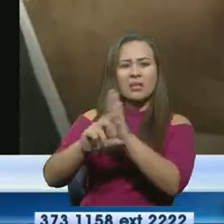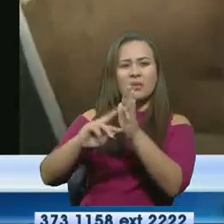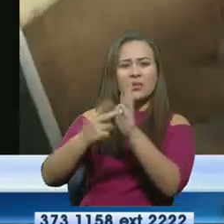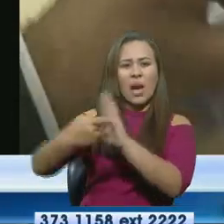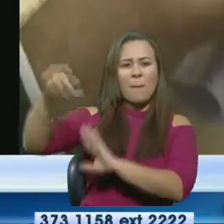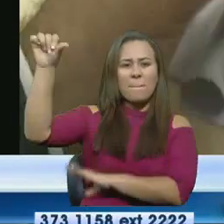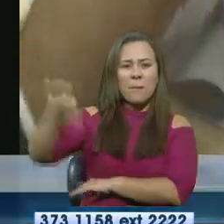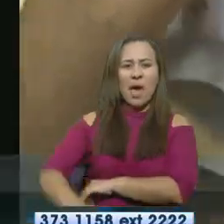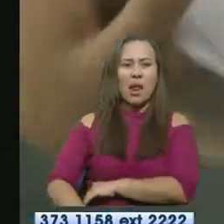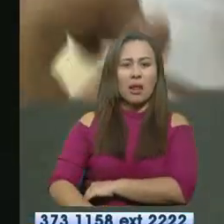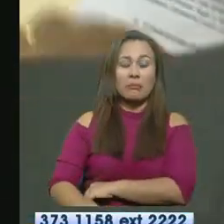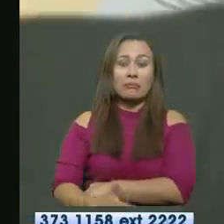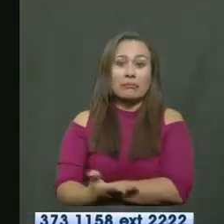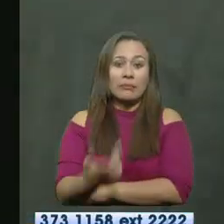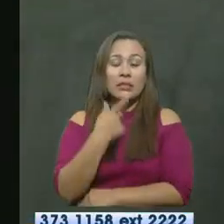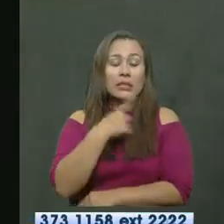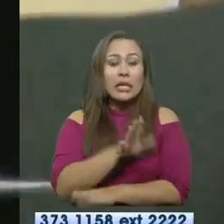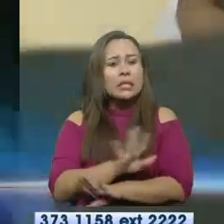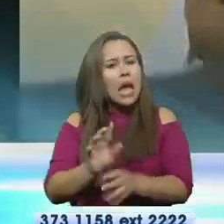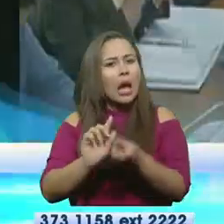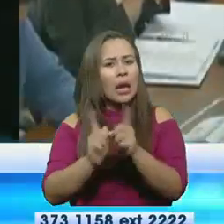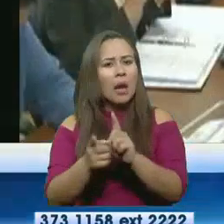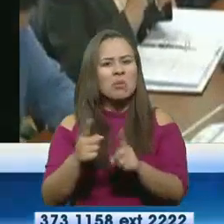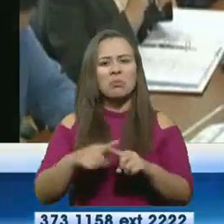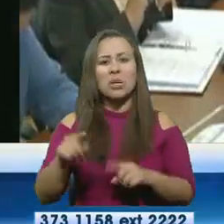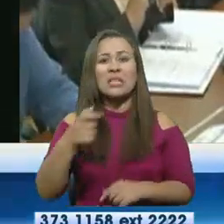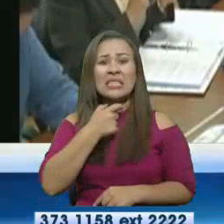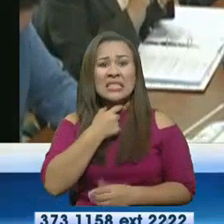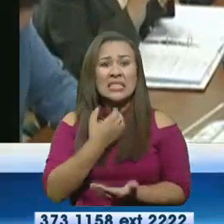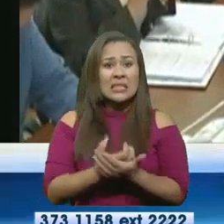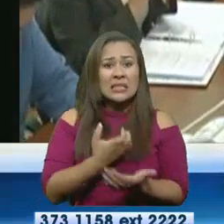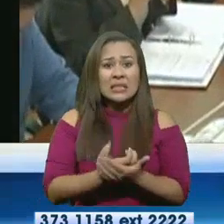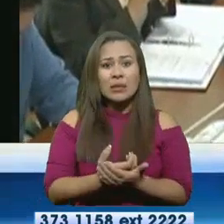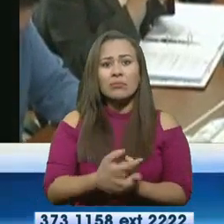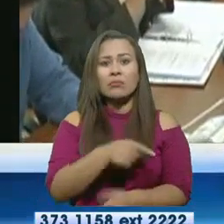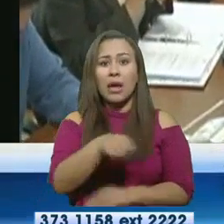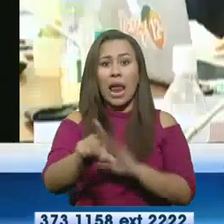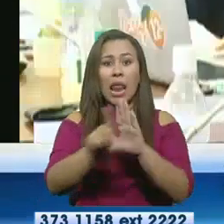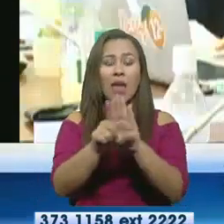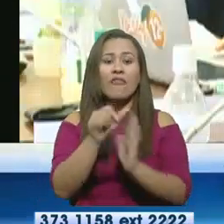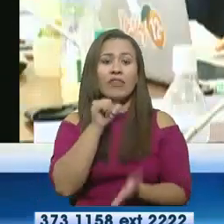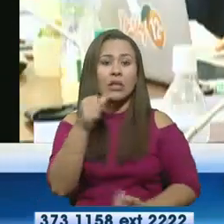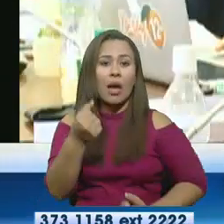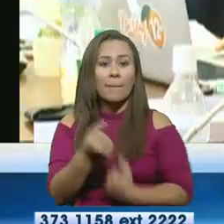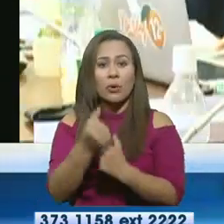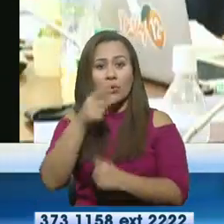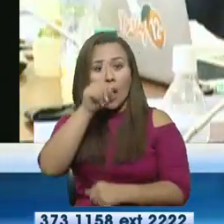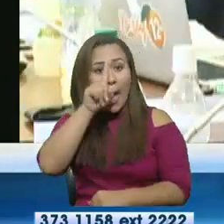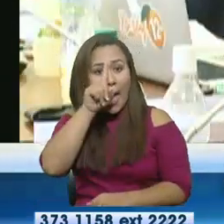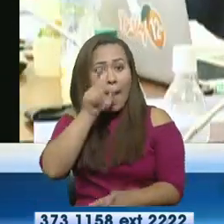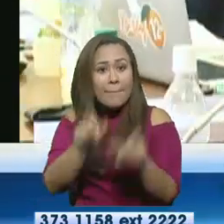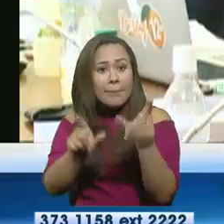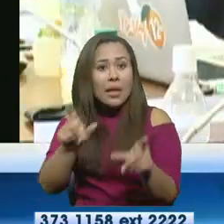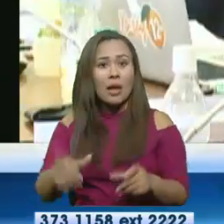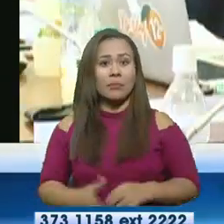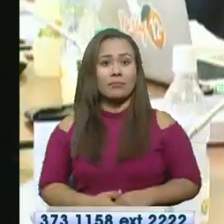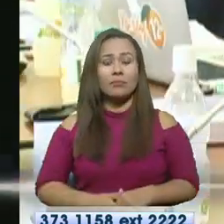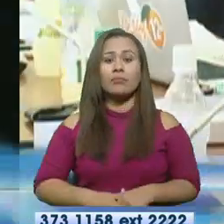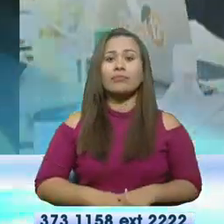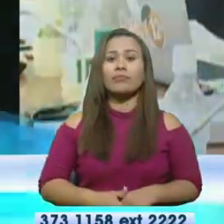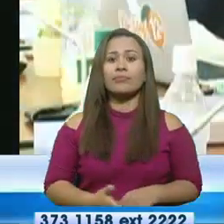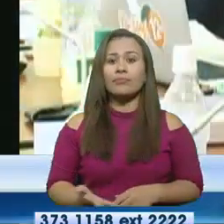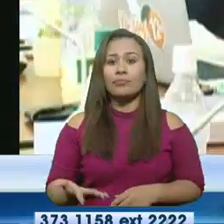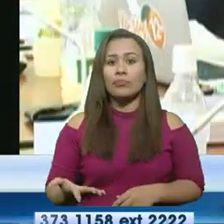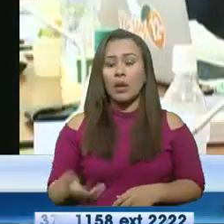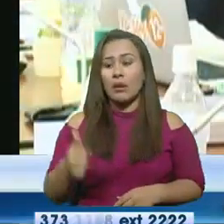los cambios no fueron suficientes para superar la crisis, que la ley no contribuye al empleo. Esta ley necesita un giro completo, o sea que